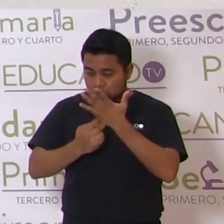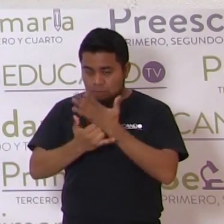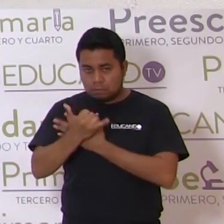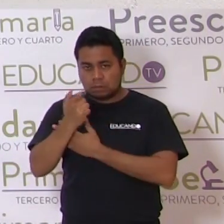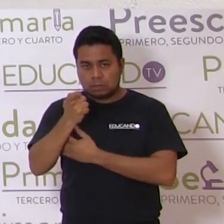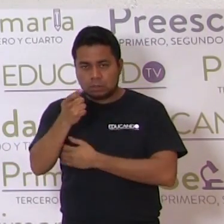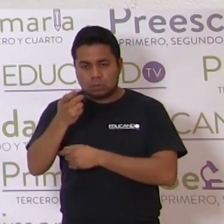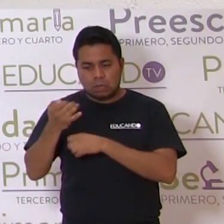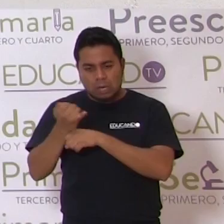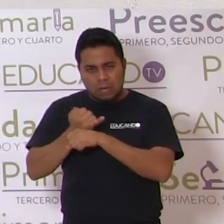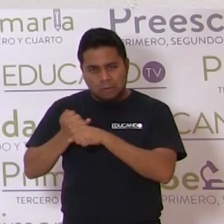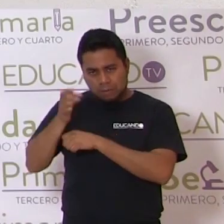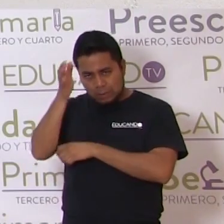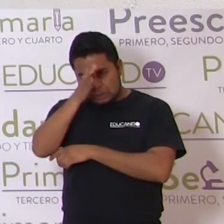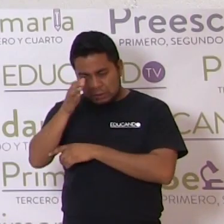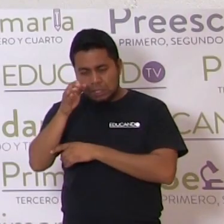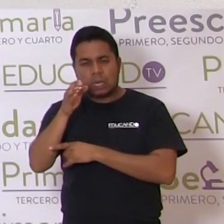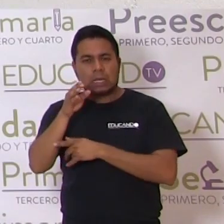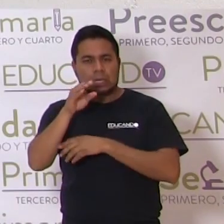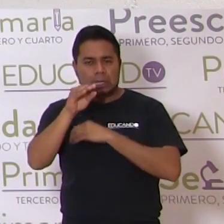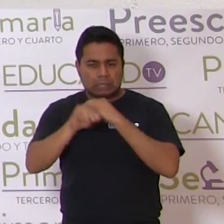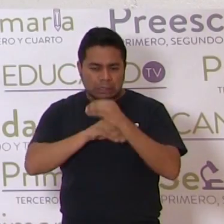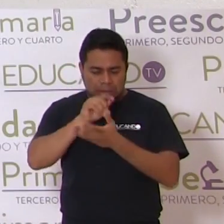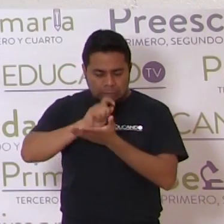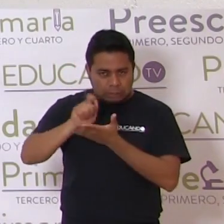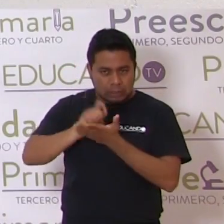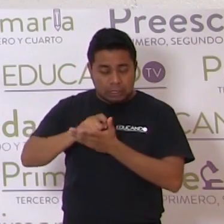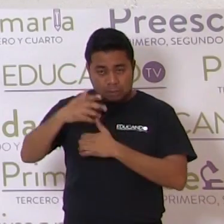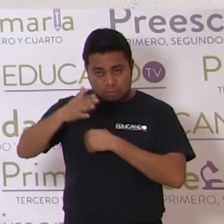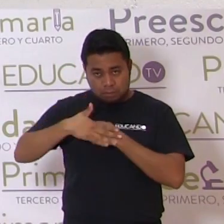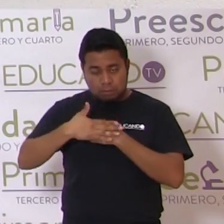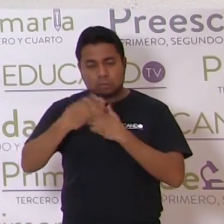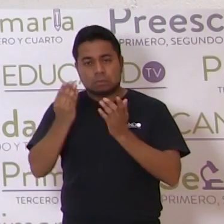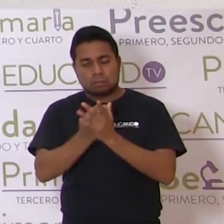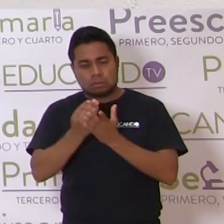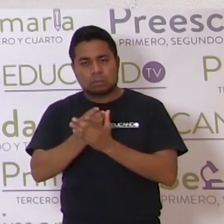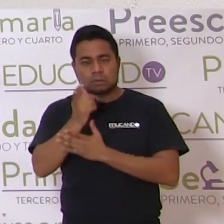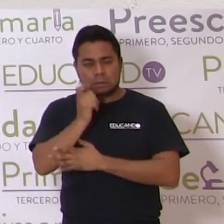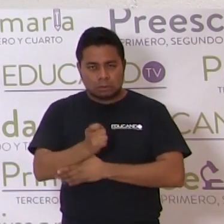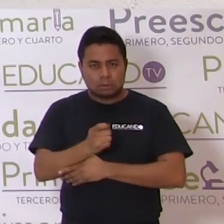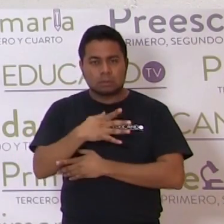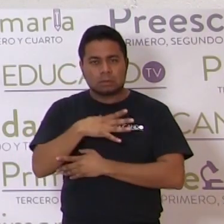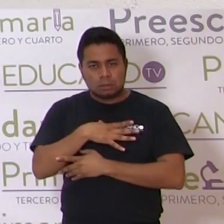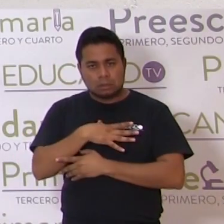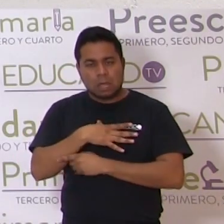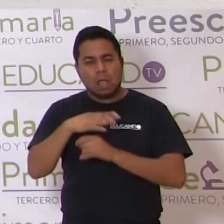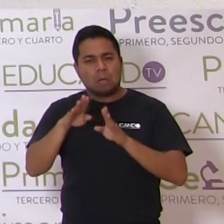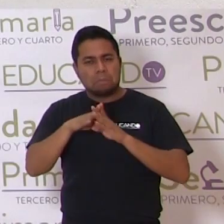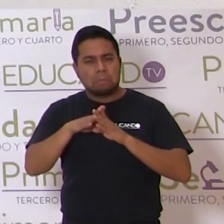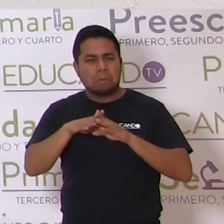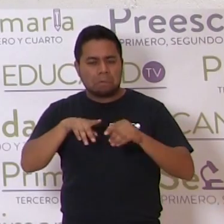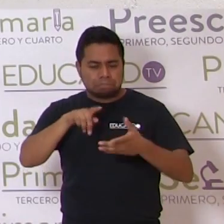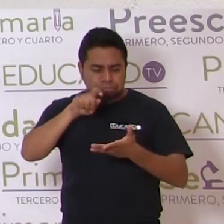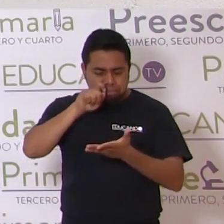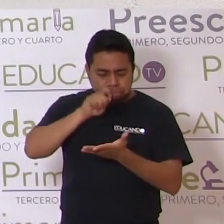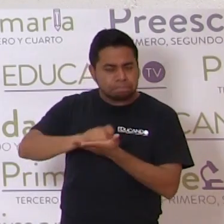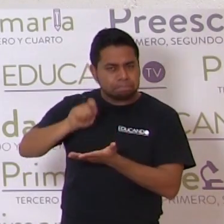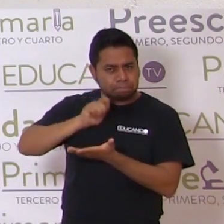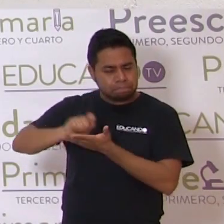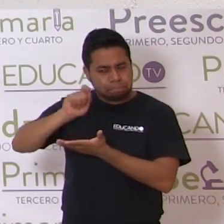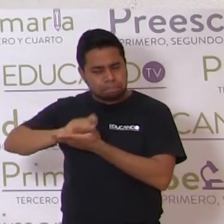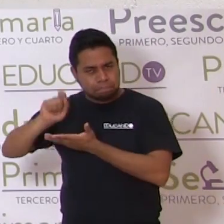informe científico. Entonces, en la próxima sesión ya nos vamos a sentar enfrente del papel y vamos